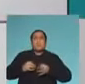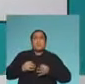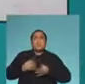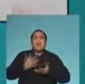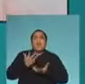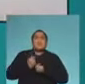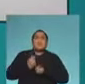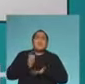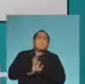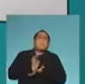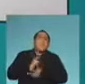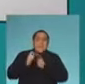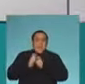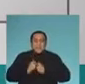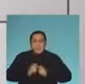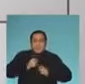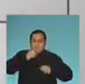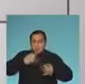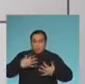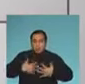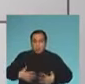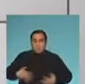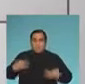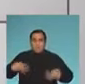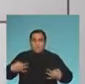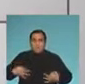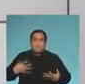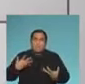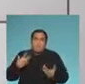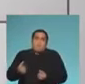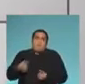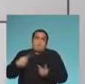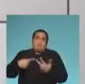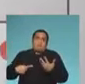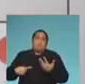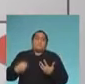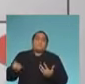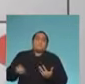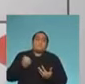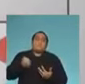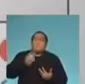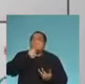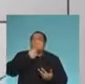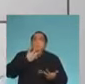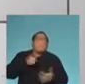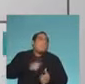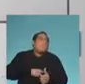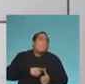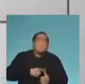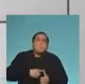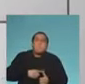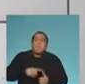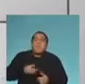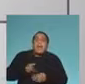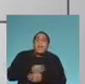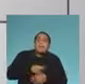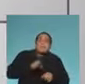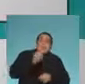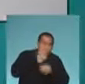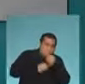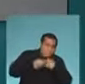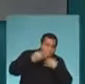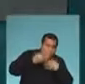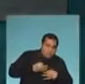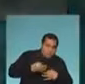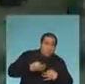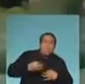reparadora, tiene un montón de beneficios que es importante recuperar. No sé, estamos hablando de comer lo más temprano posible,